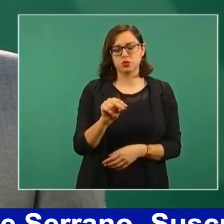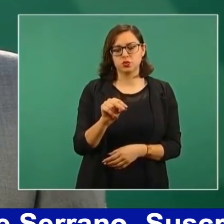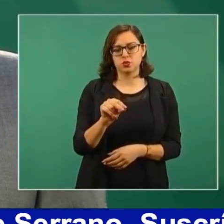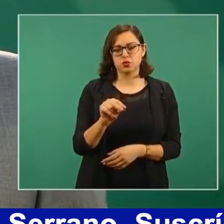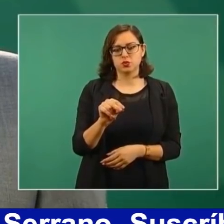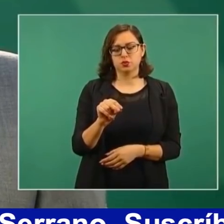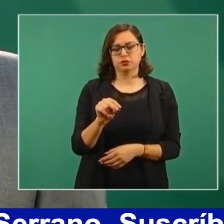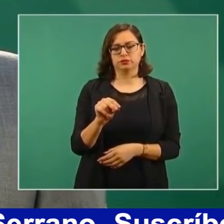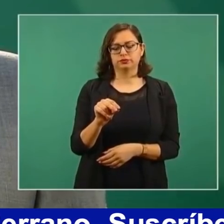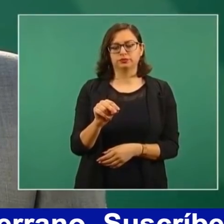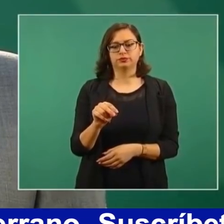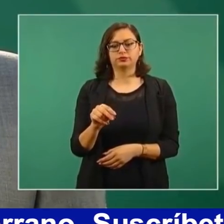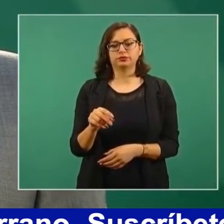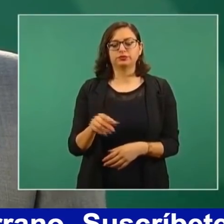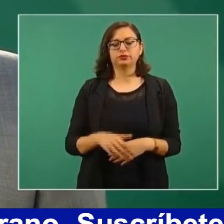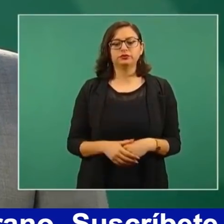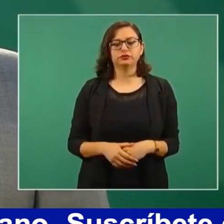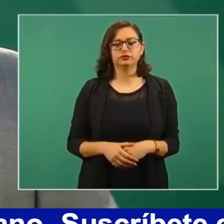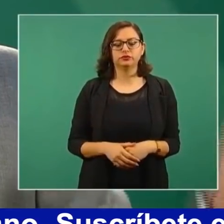y